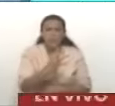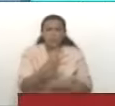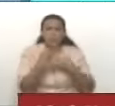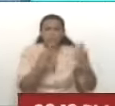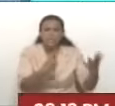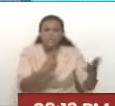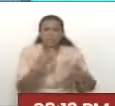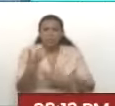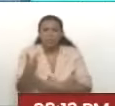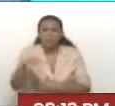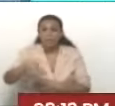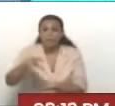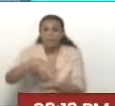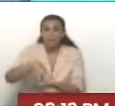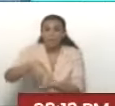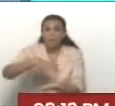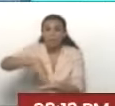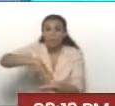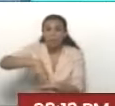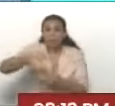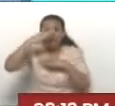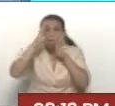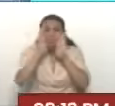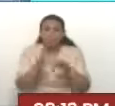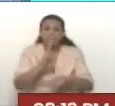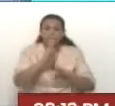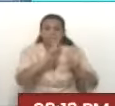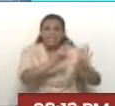108.462 en Monagas, atendidos